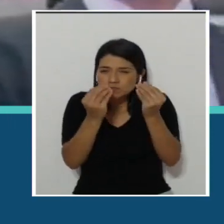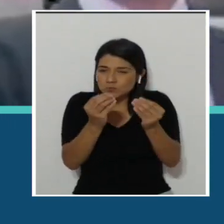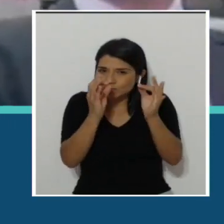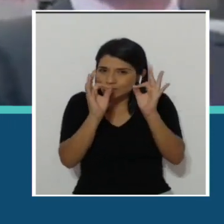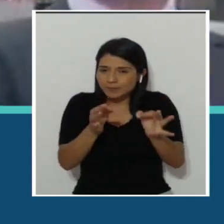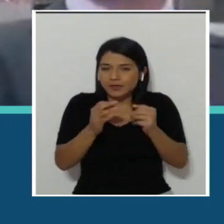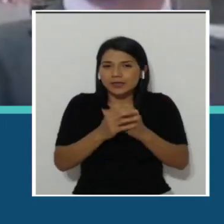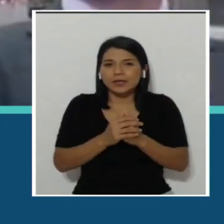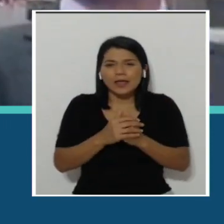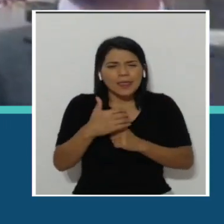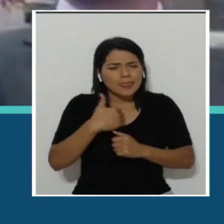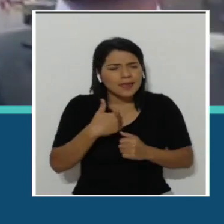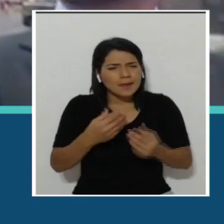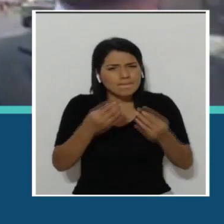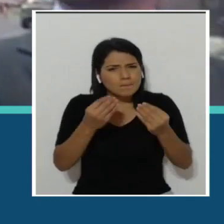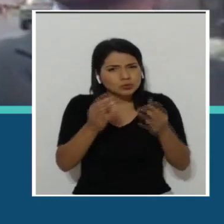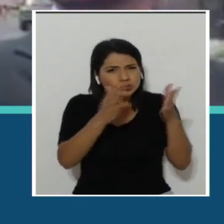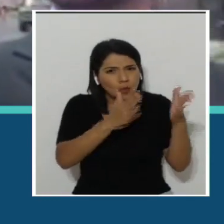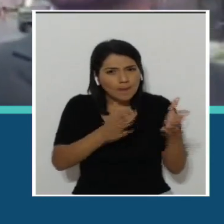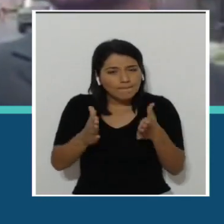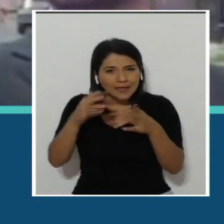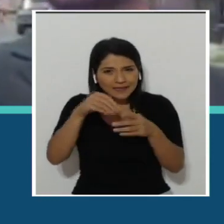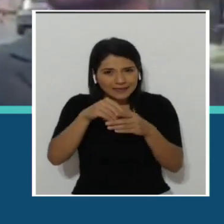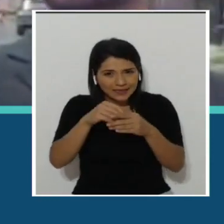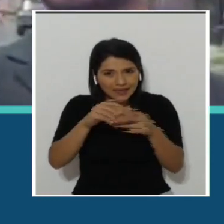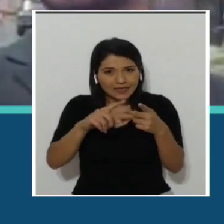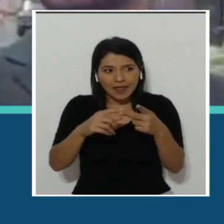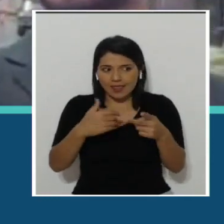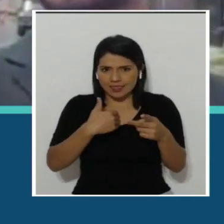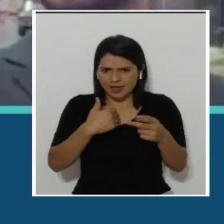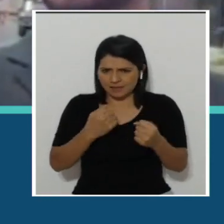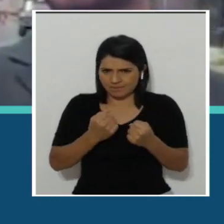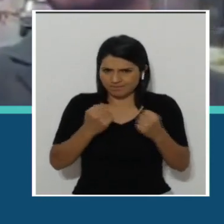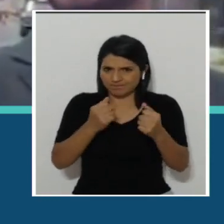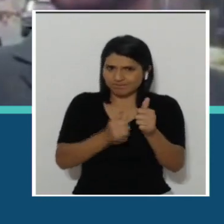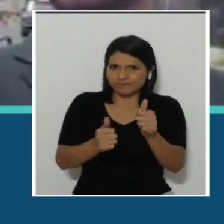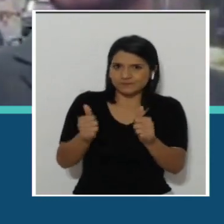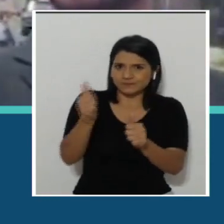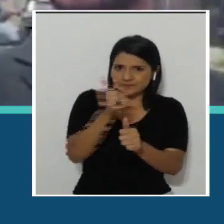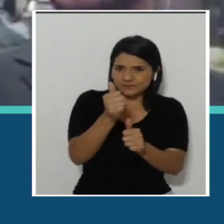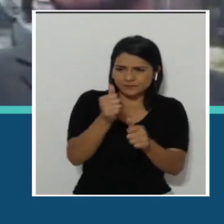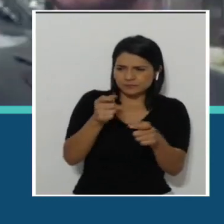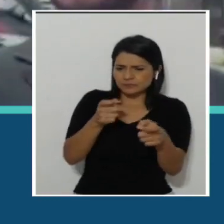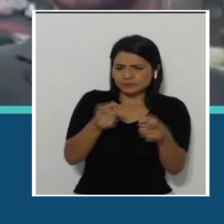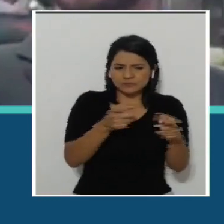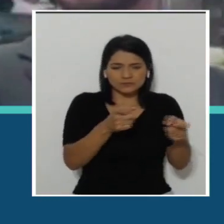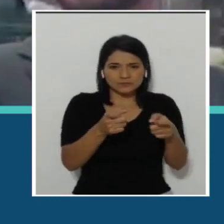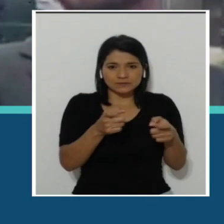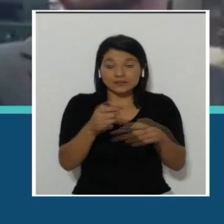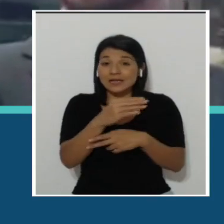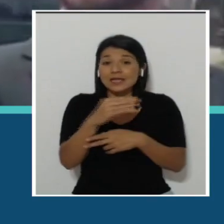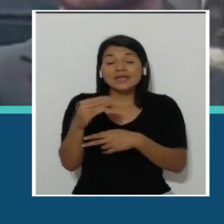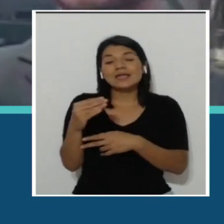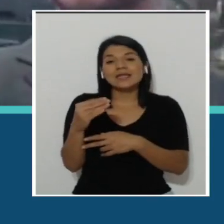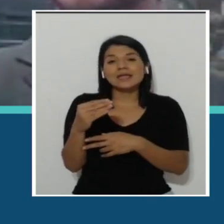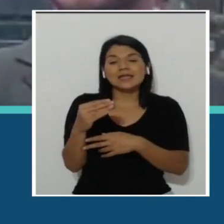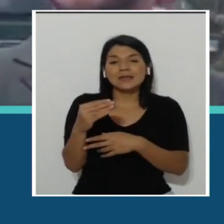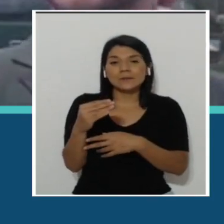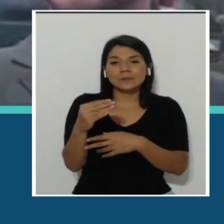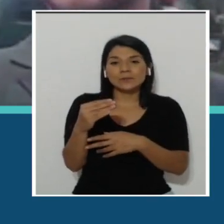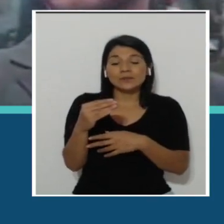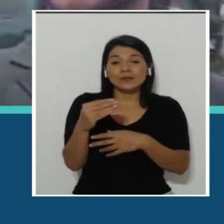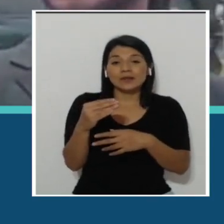planificación interna, una jerarquía muy fuerte y que gerencialmente está definida mediante la